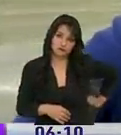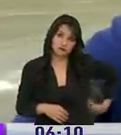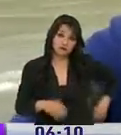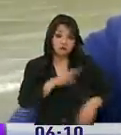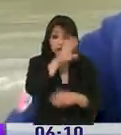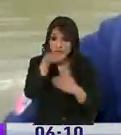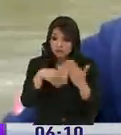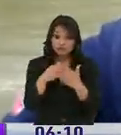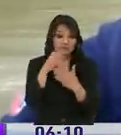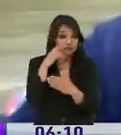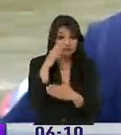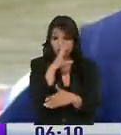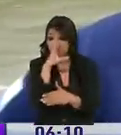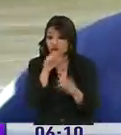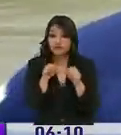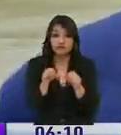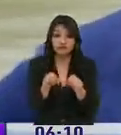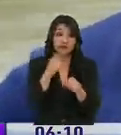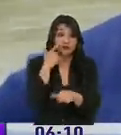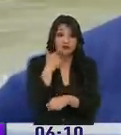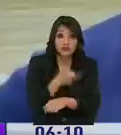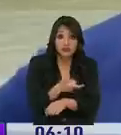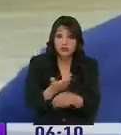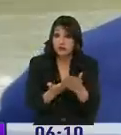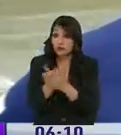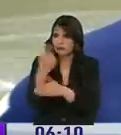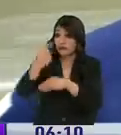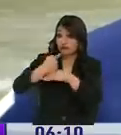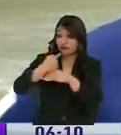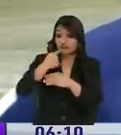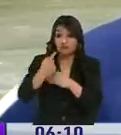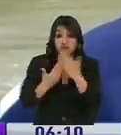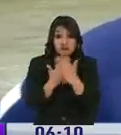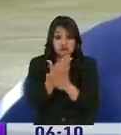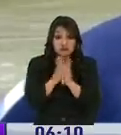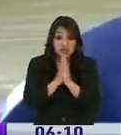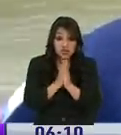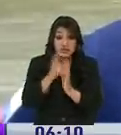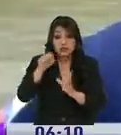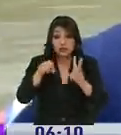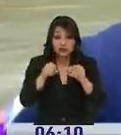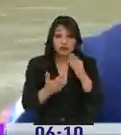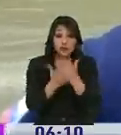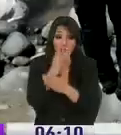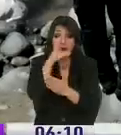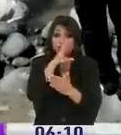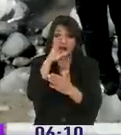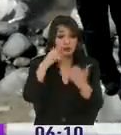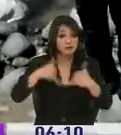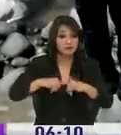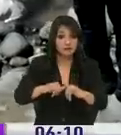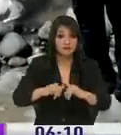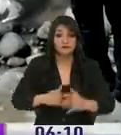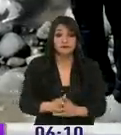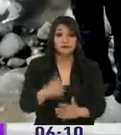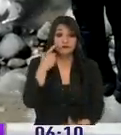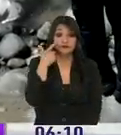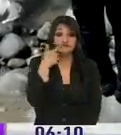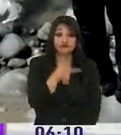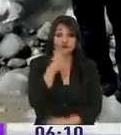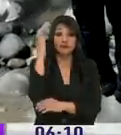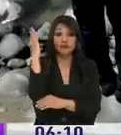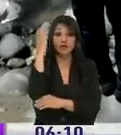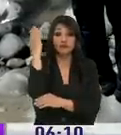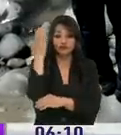si es que la fiscalía pues nos manda una nueva orden y solicita que se haga una nueva búsqueda, lo haremos. Por pedido de la Fiscalía de Baños,